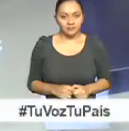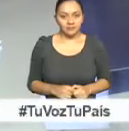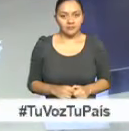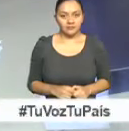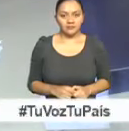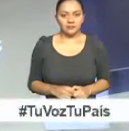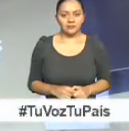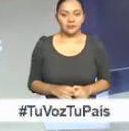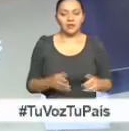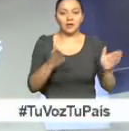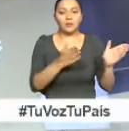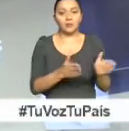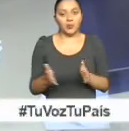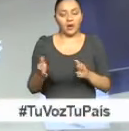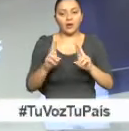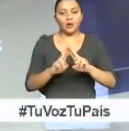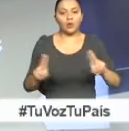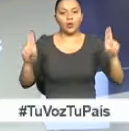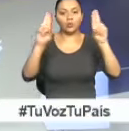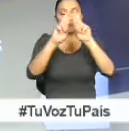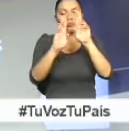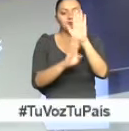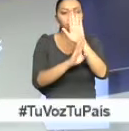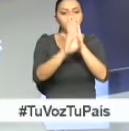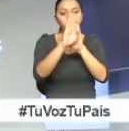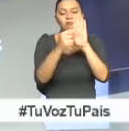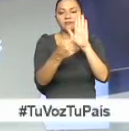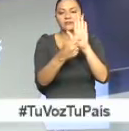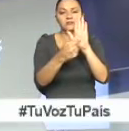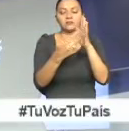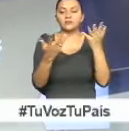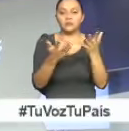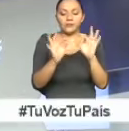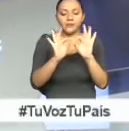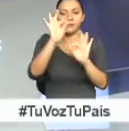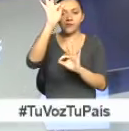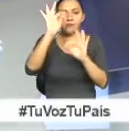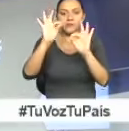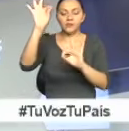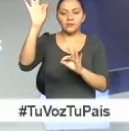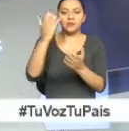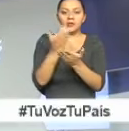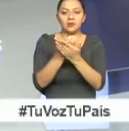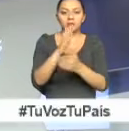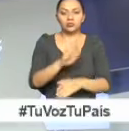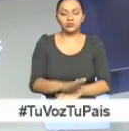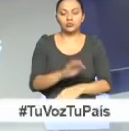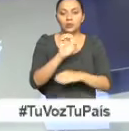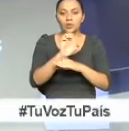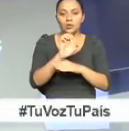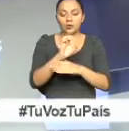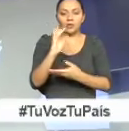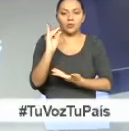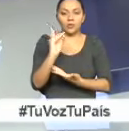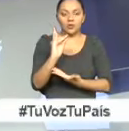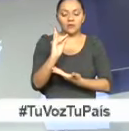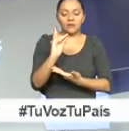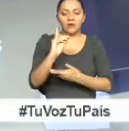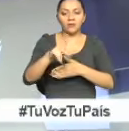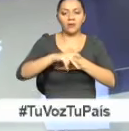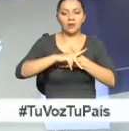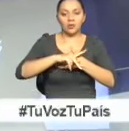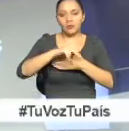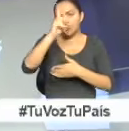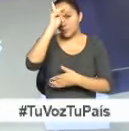El Programa de las Naciones Unidas para el Desarrollo destacó los indicadores económicos de Ecuador, Bolivia, Paraguay y Perú.